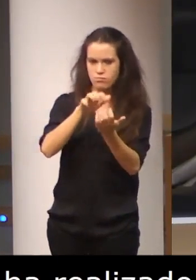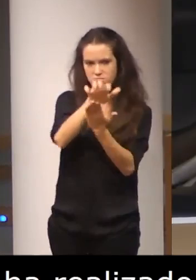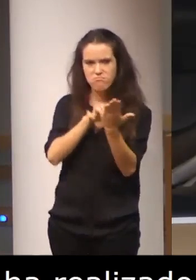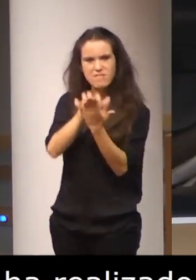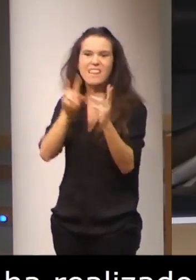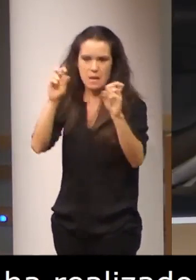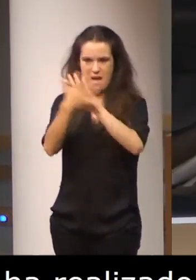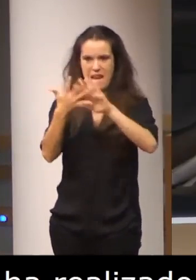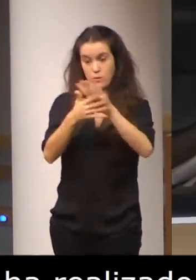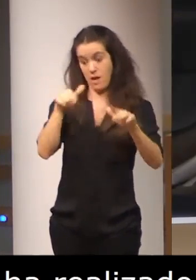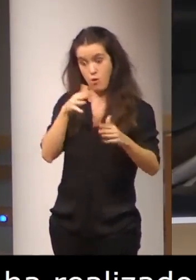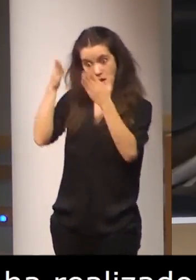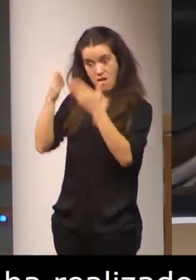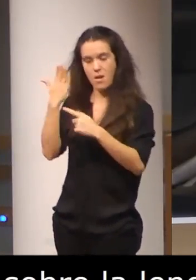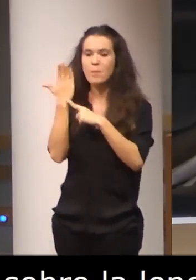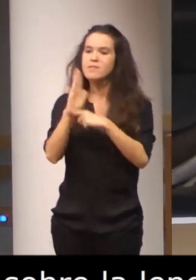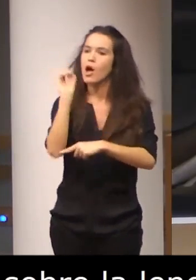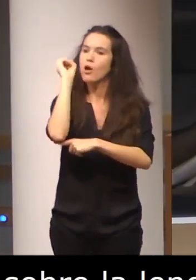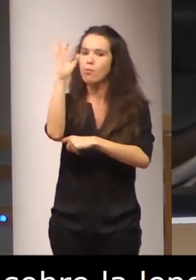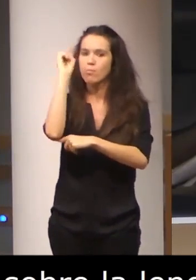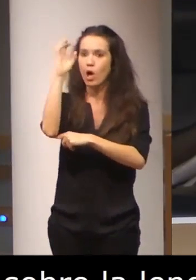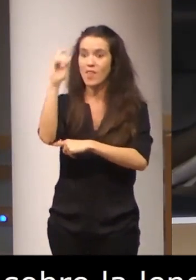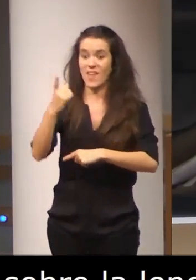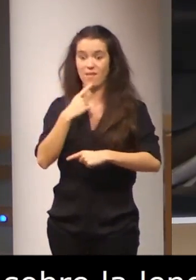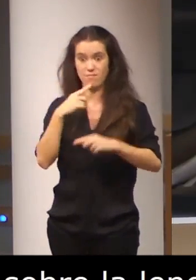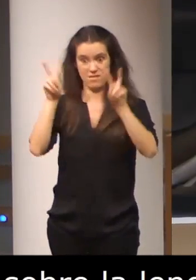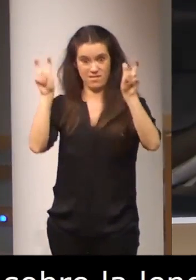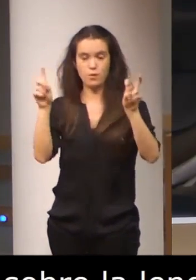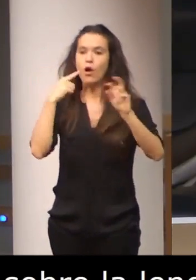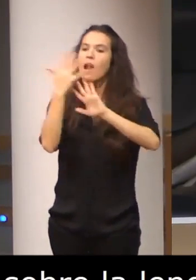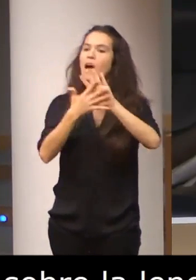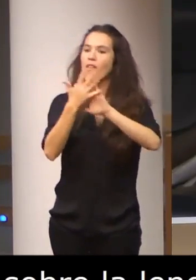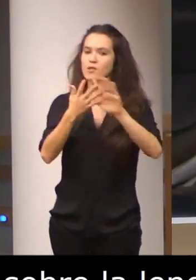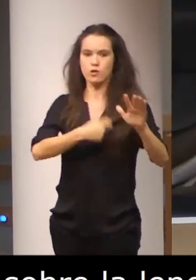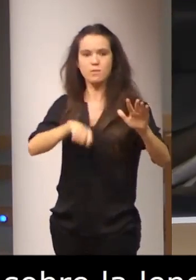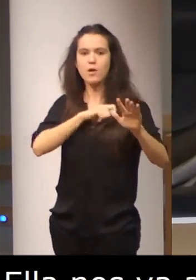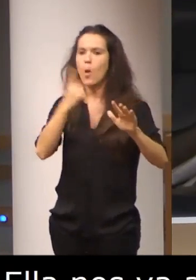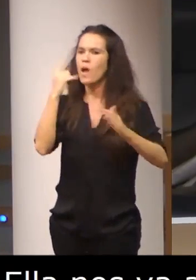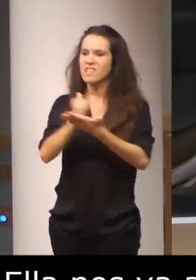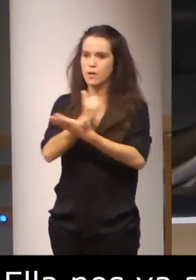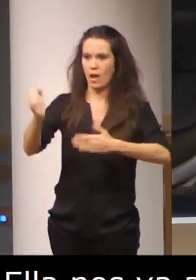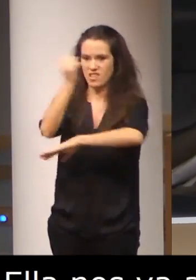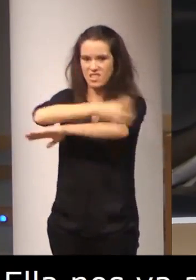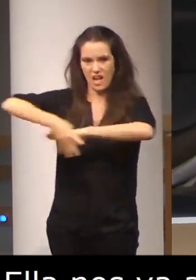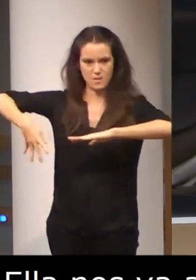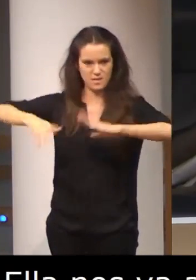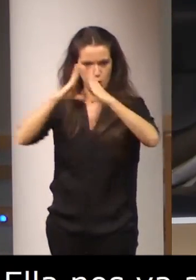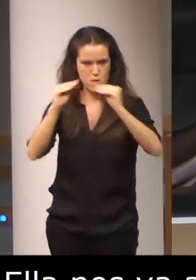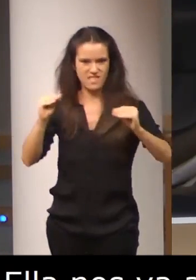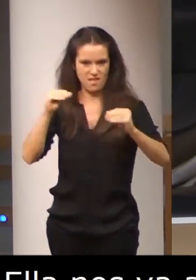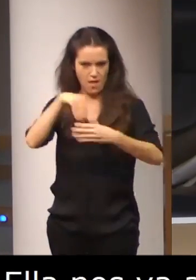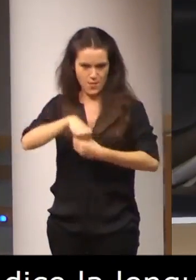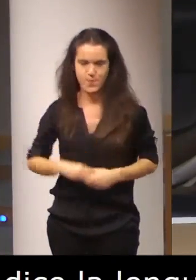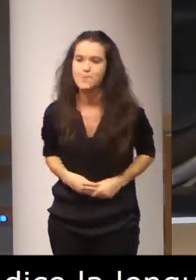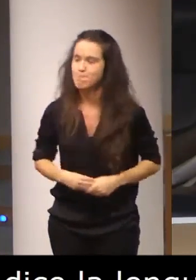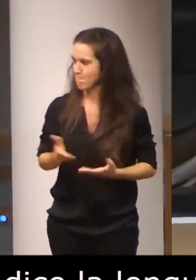nos va a presentar la ponencia que dice la lengua de signos española como asignatura transversal en la universidad.